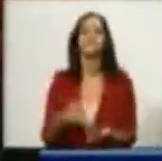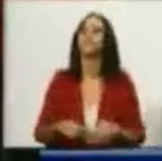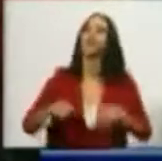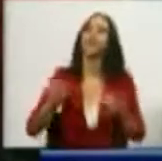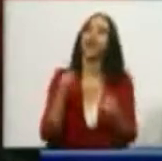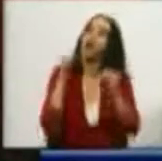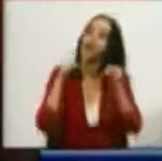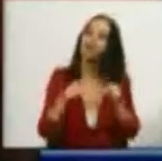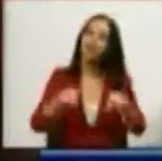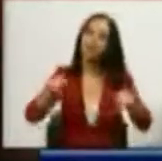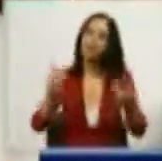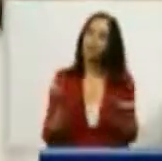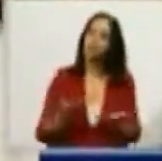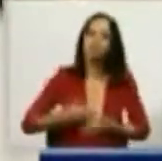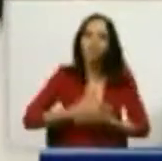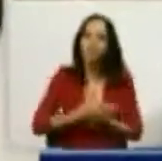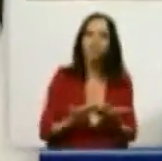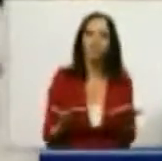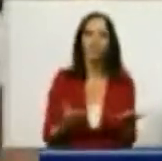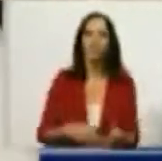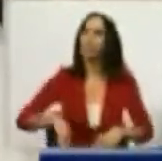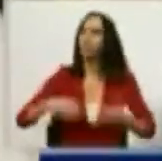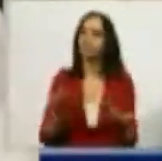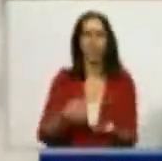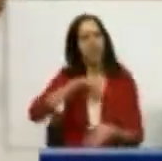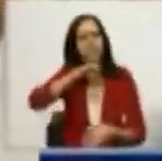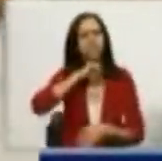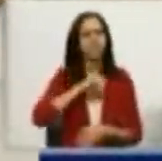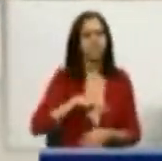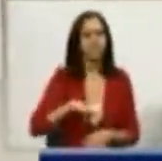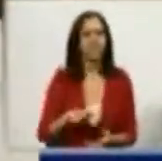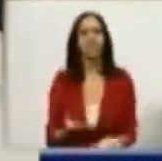boleros y el volumen